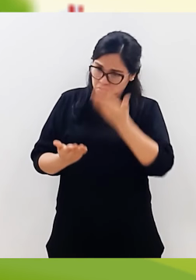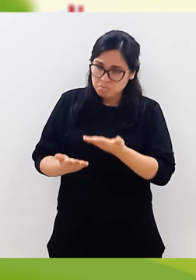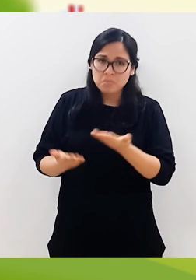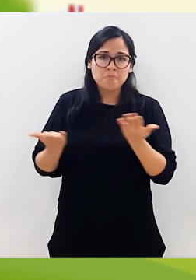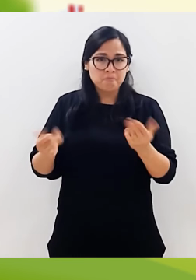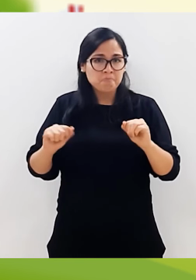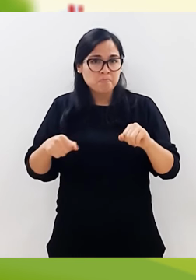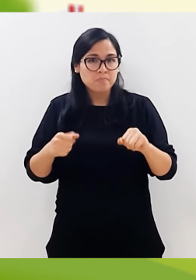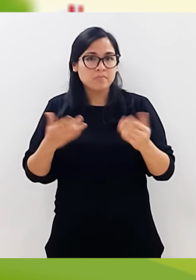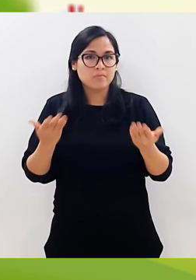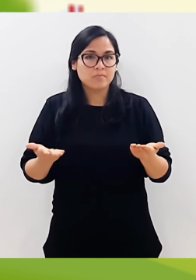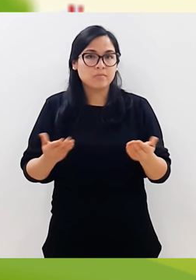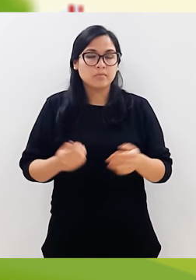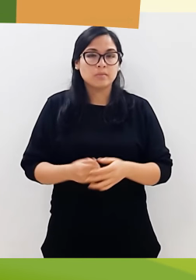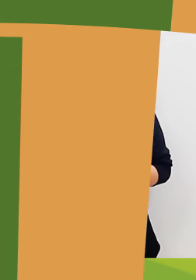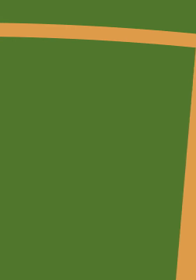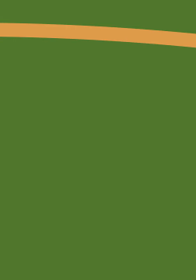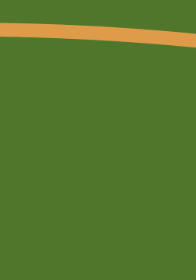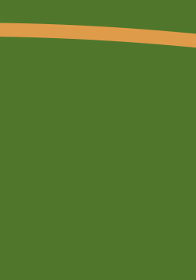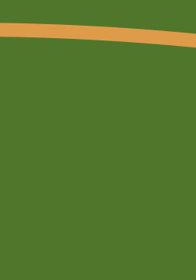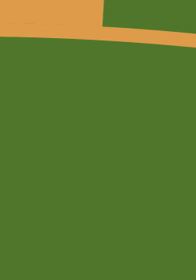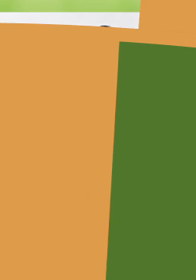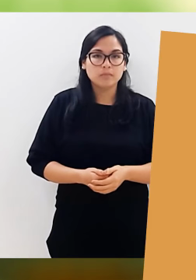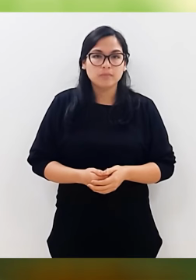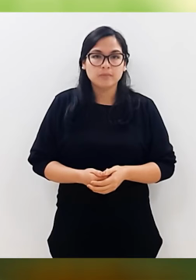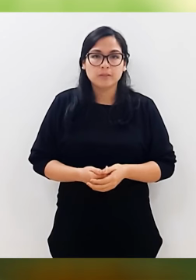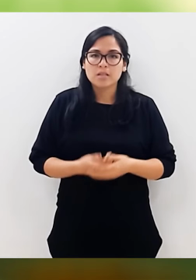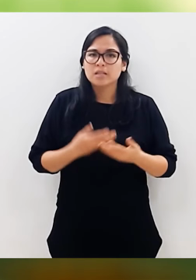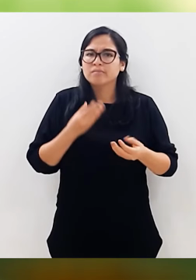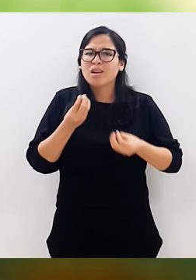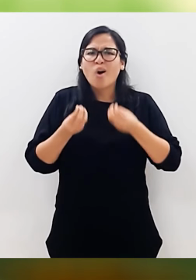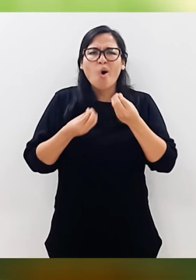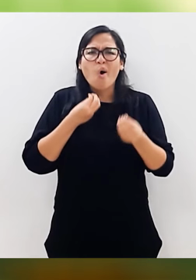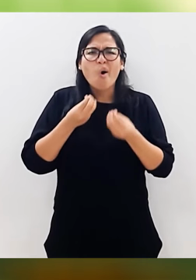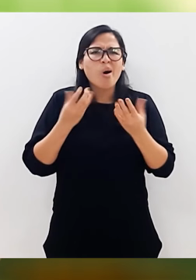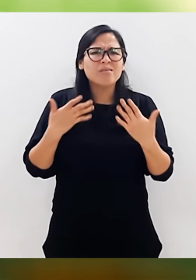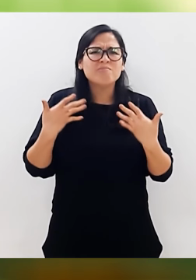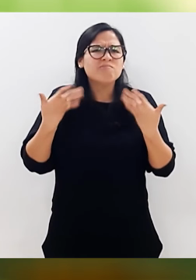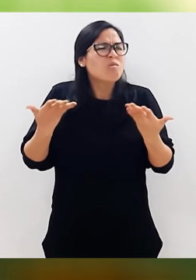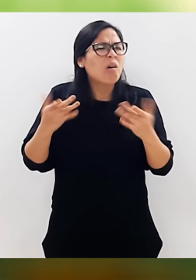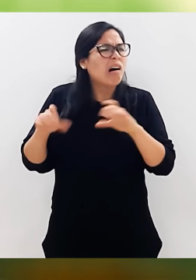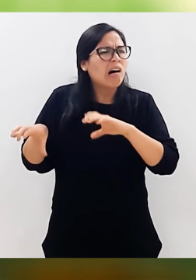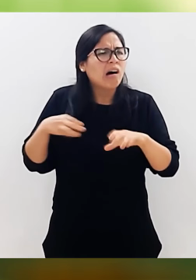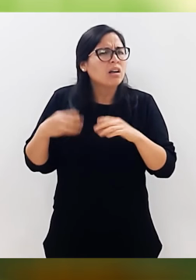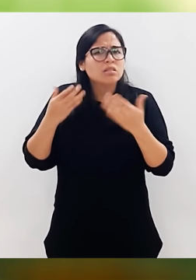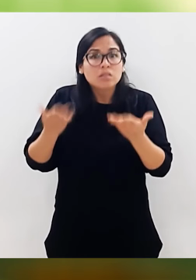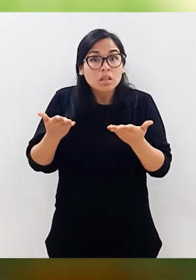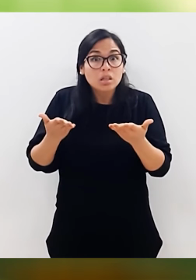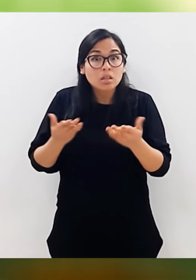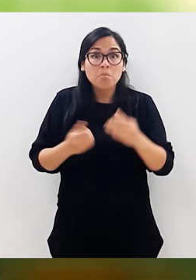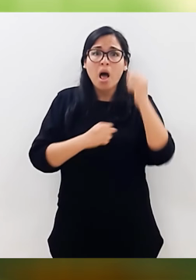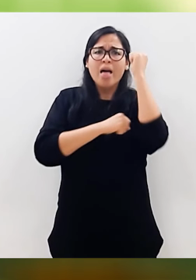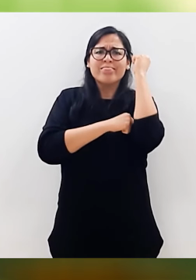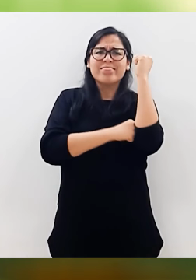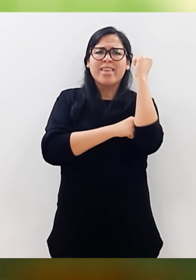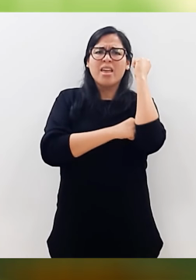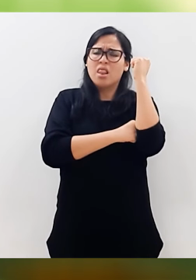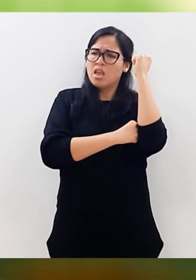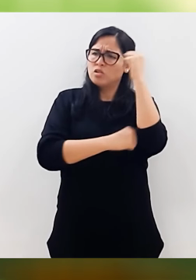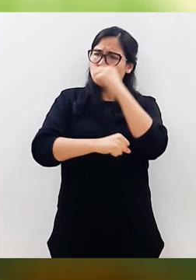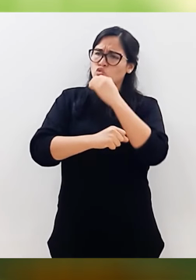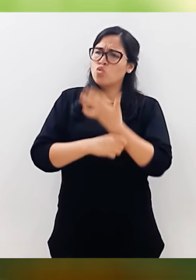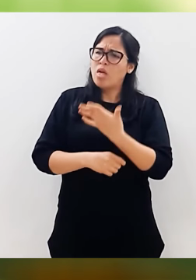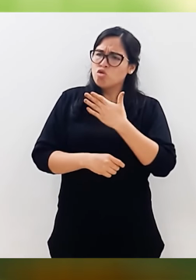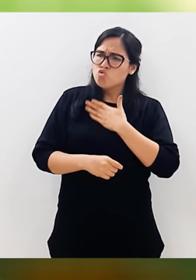que le corresponde. ¿Y cómo podemos hacer para que los derechos de